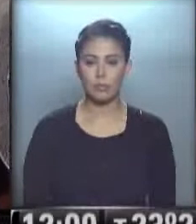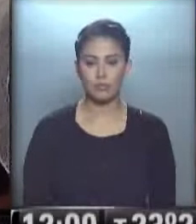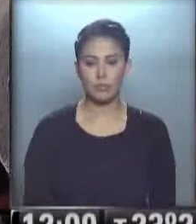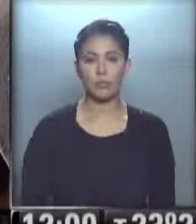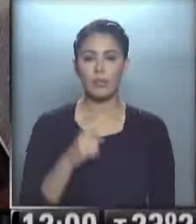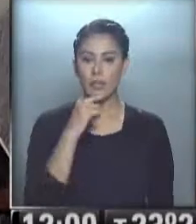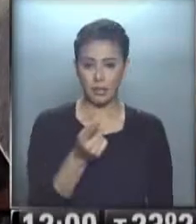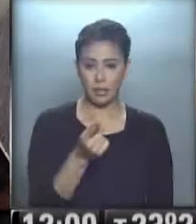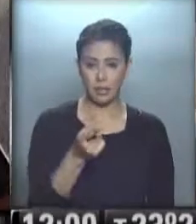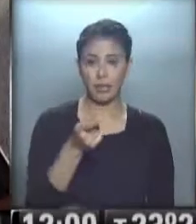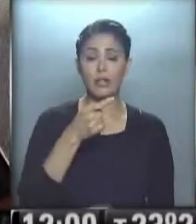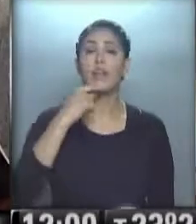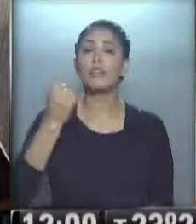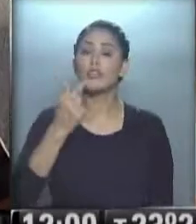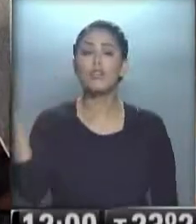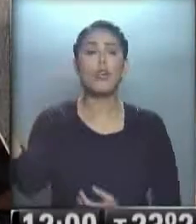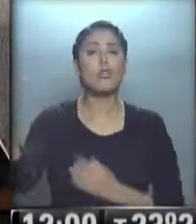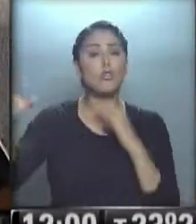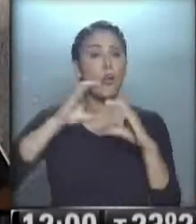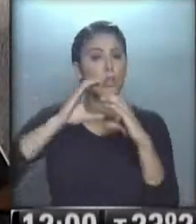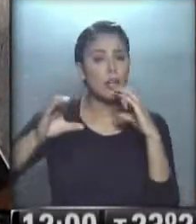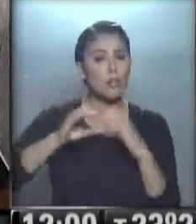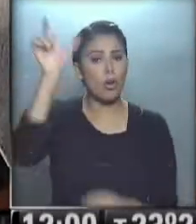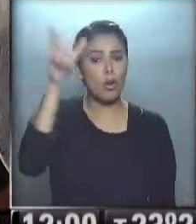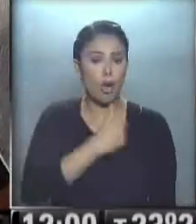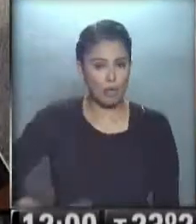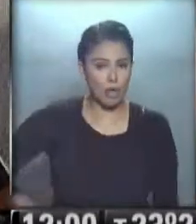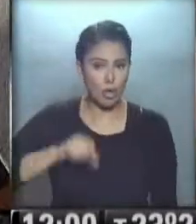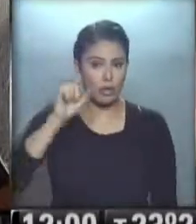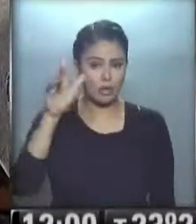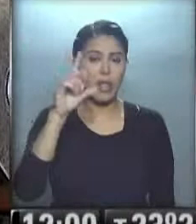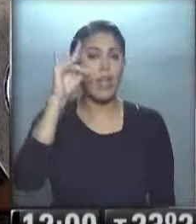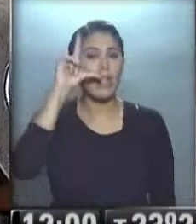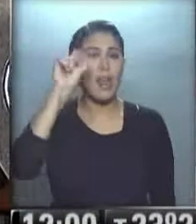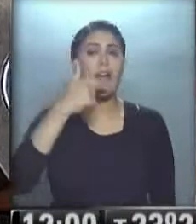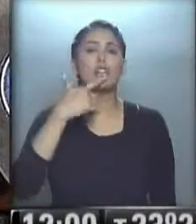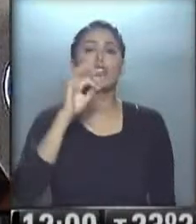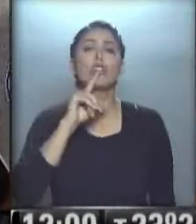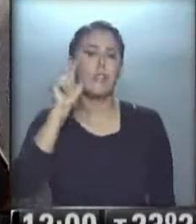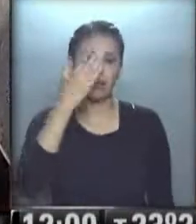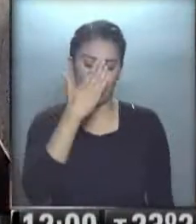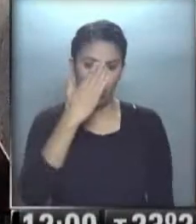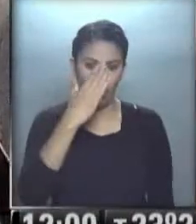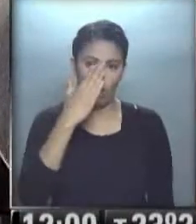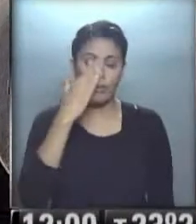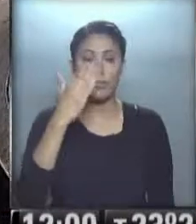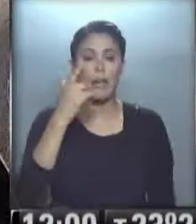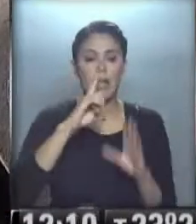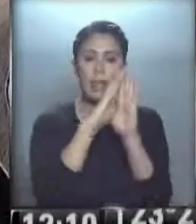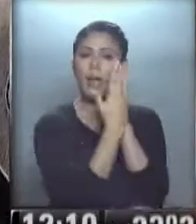Hemos recibido la comunicación del gobernador José Manuel de la SOTA y que en el marco del